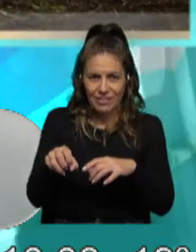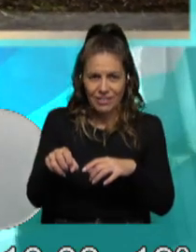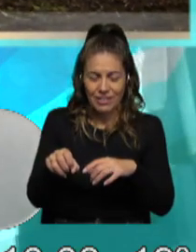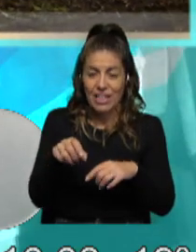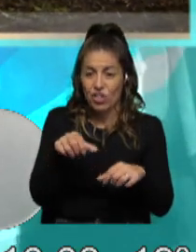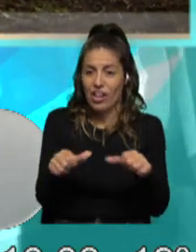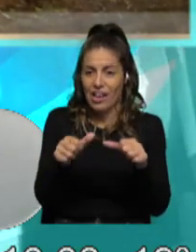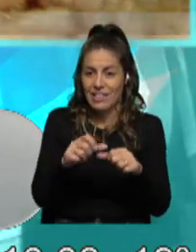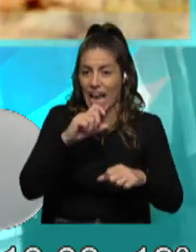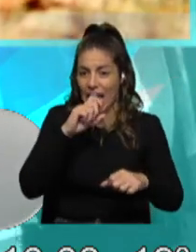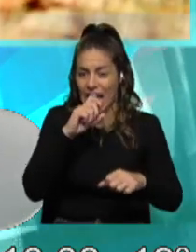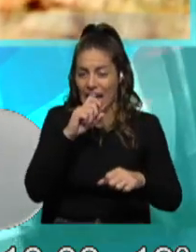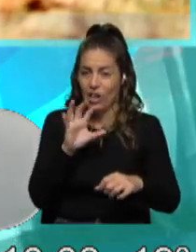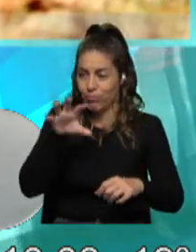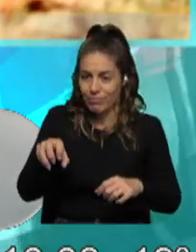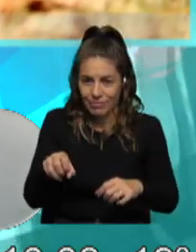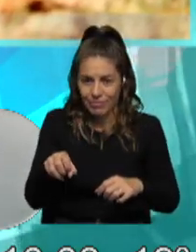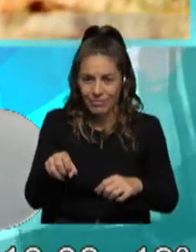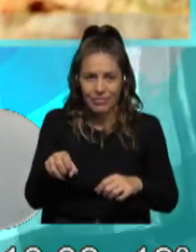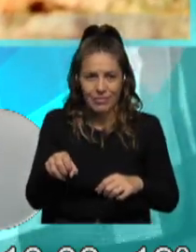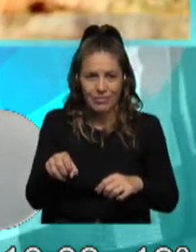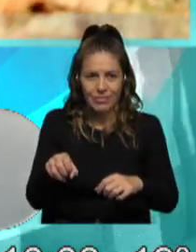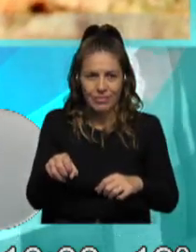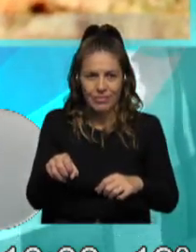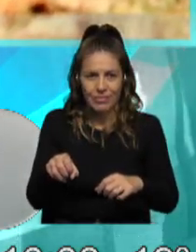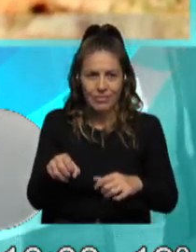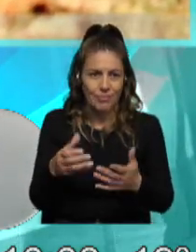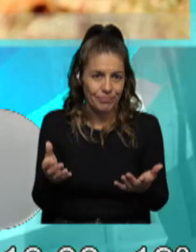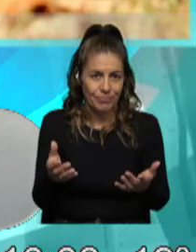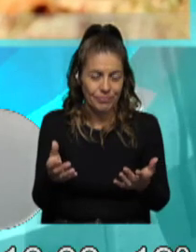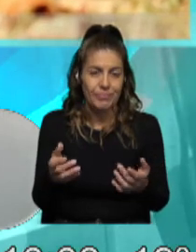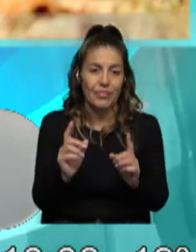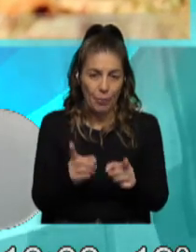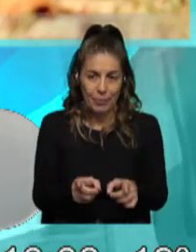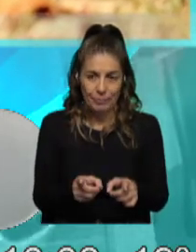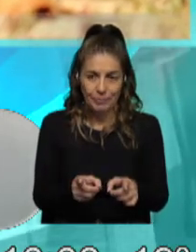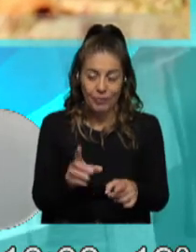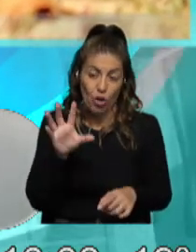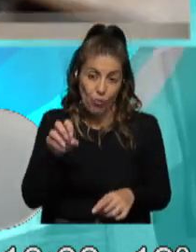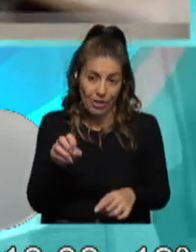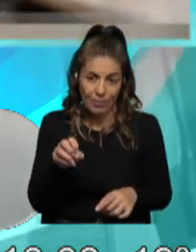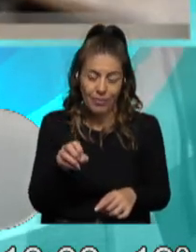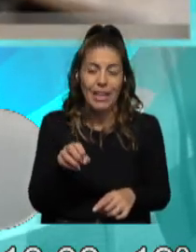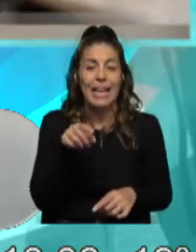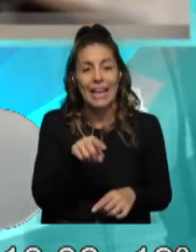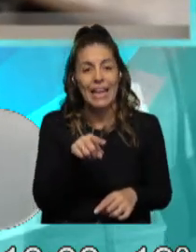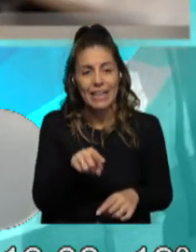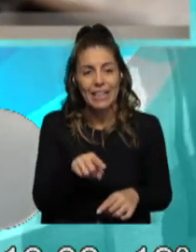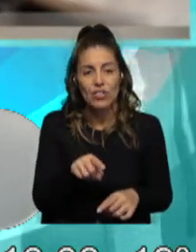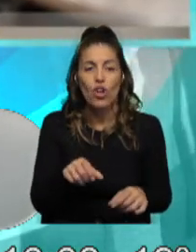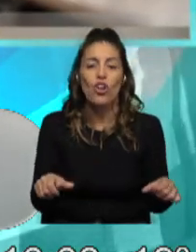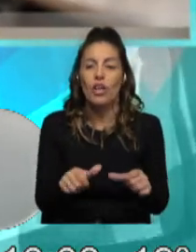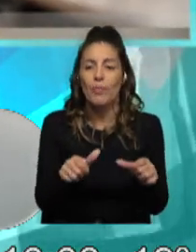irritabilidad y agresividad y como obviamente lo que tiene el olor es mi mano, mi pierna, bueno, nos muerde. En estos casos, lo que suele pasar